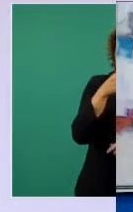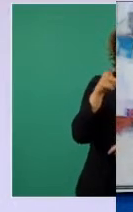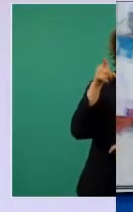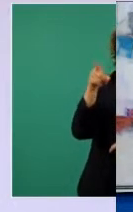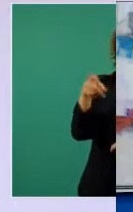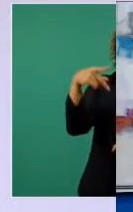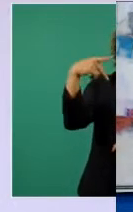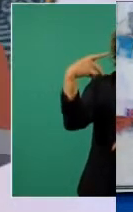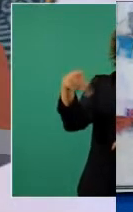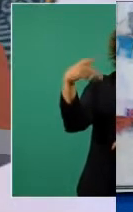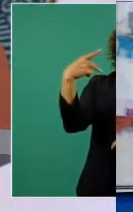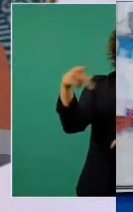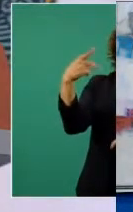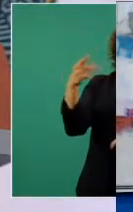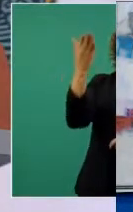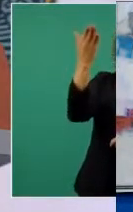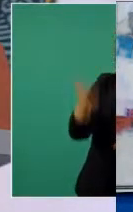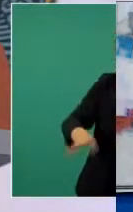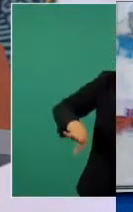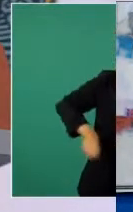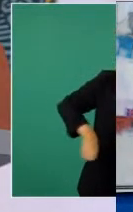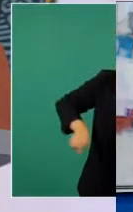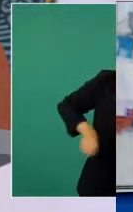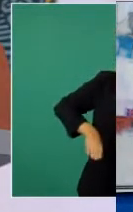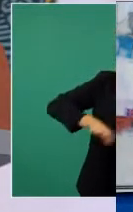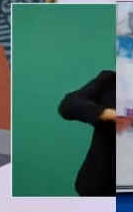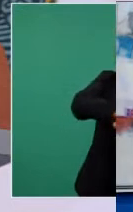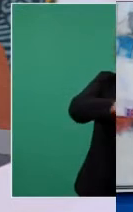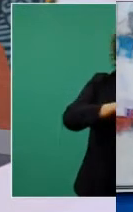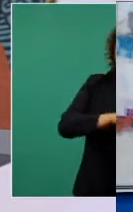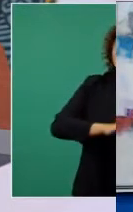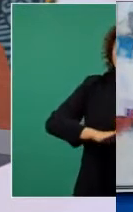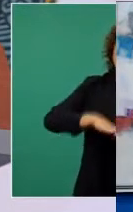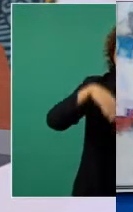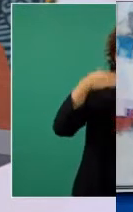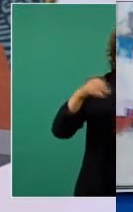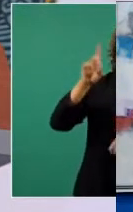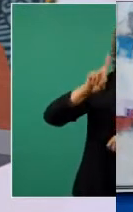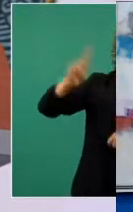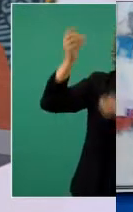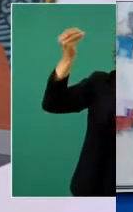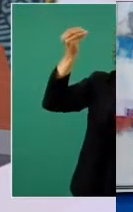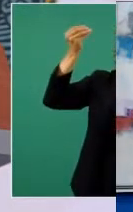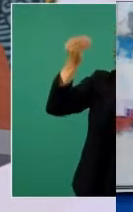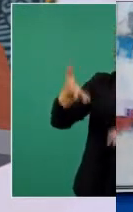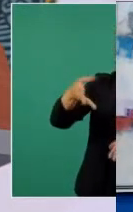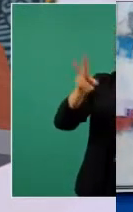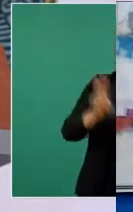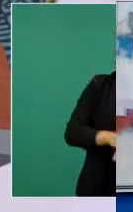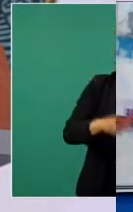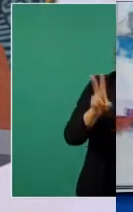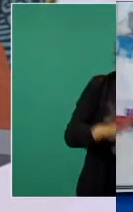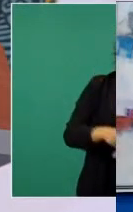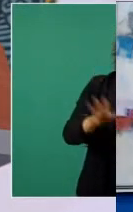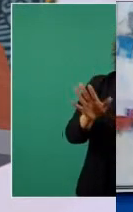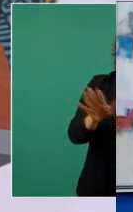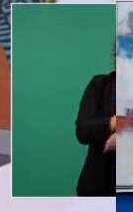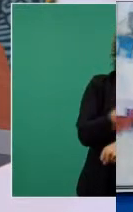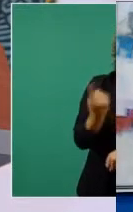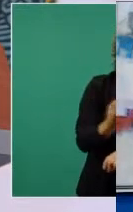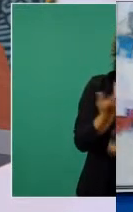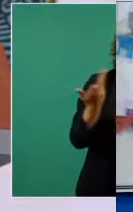la piedad que has ejercido con un pobre desvalido que mañana va a